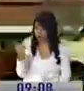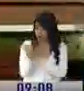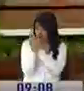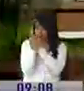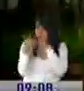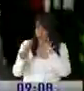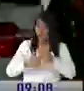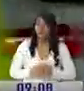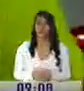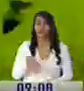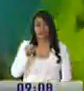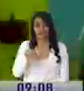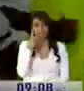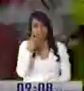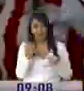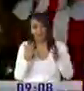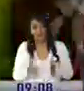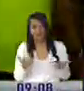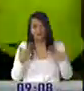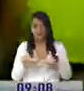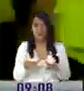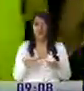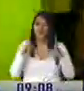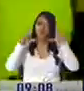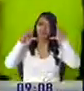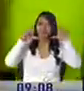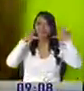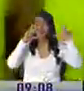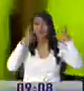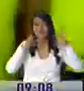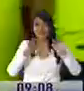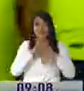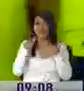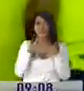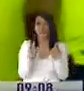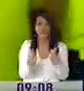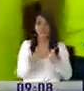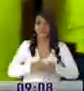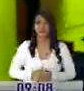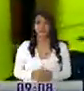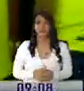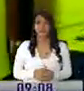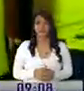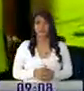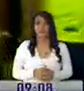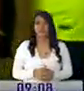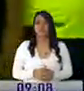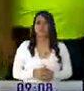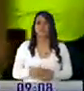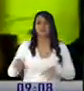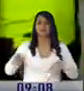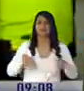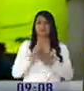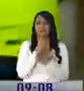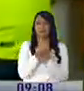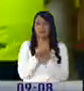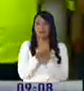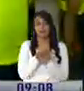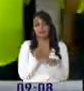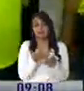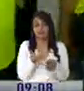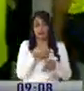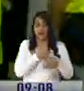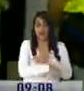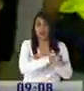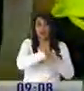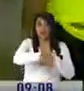Ya fuimos con los jugadores nos famos algunas fotografías todo muy bien claro porque ellos entran y salen porque las prácticas no se hacen acá se